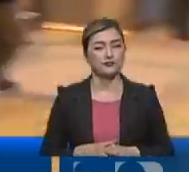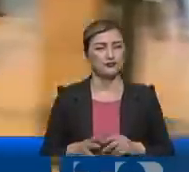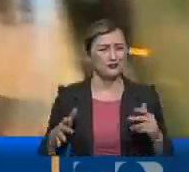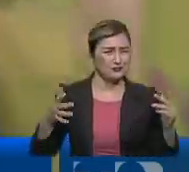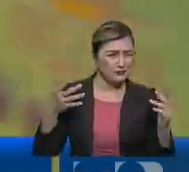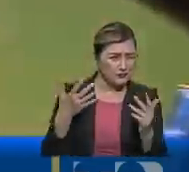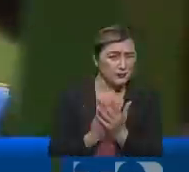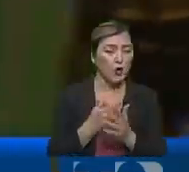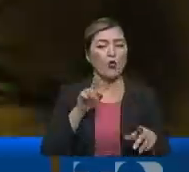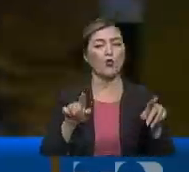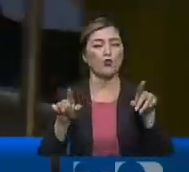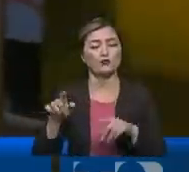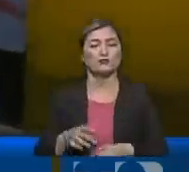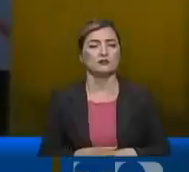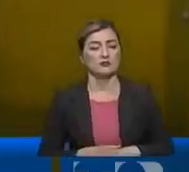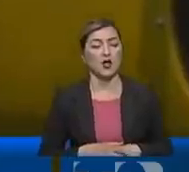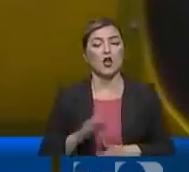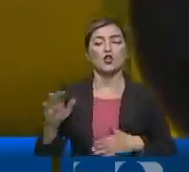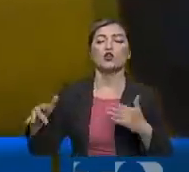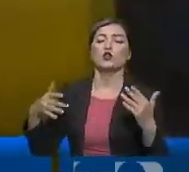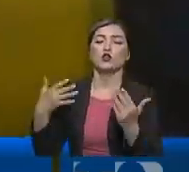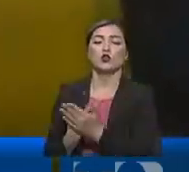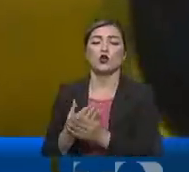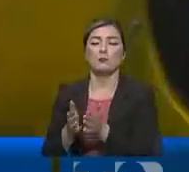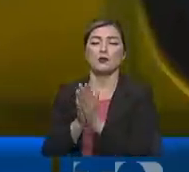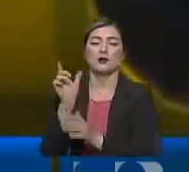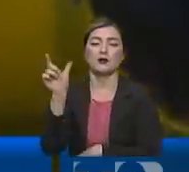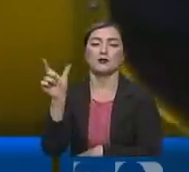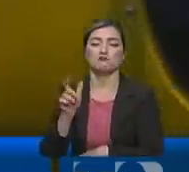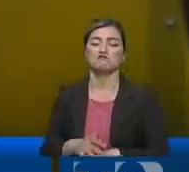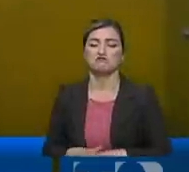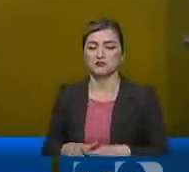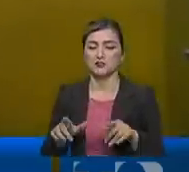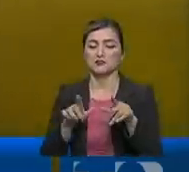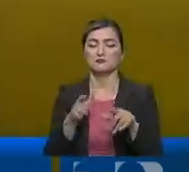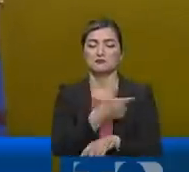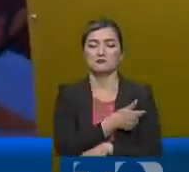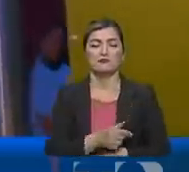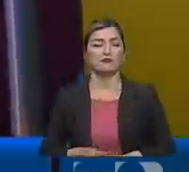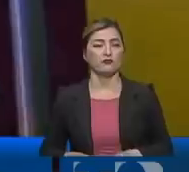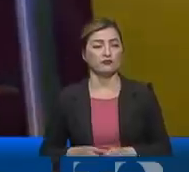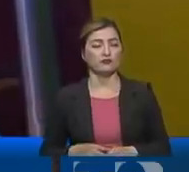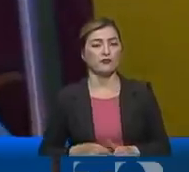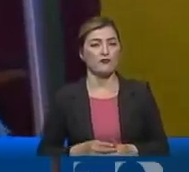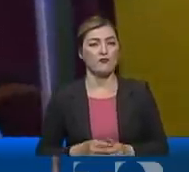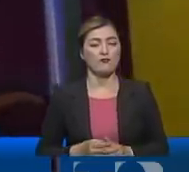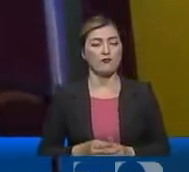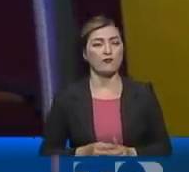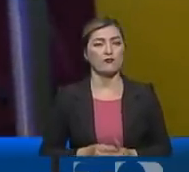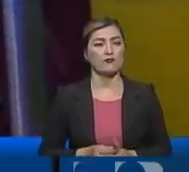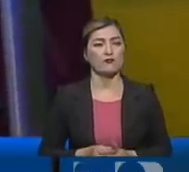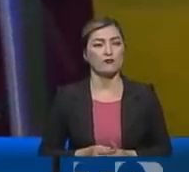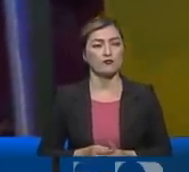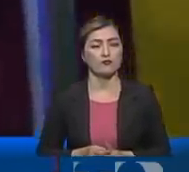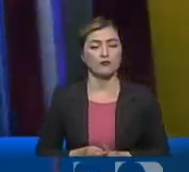a algunos puntos? No, en todas las unidades estamos ya solicitando el carnet de vacunación y el certificado, si no tiene carnet, el certificado de vacunación. ¿De forma aleatoria